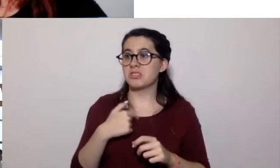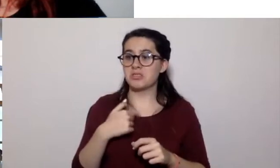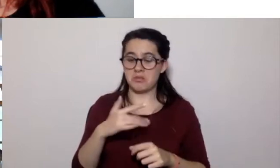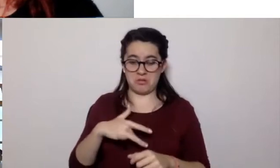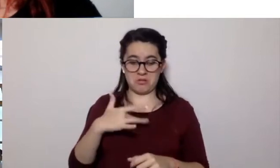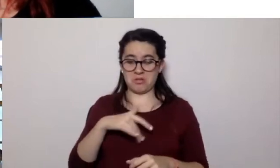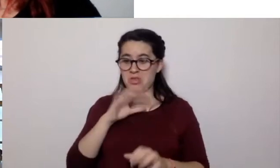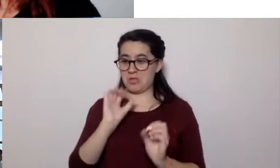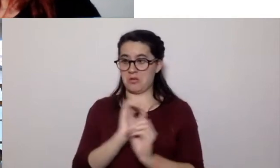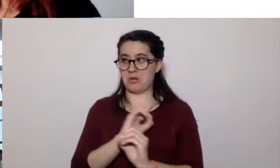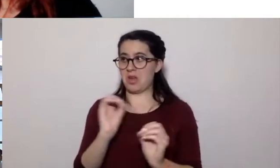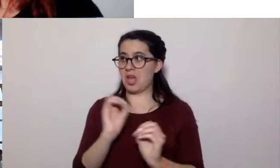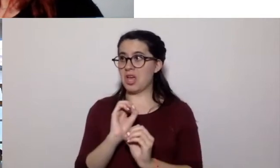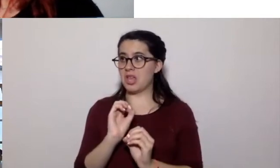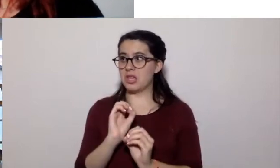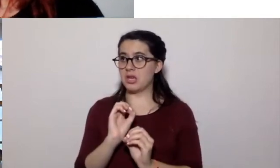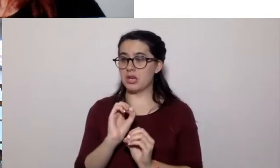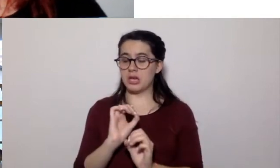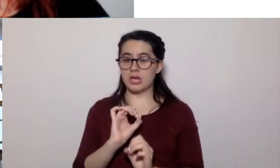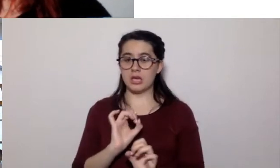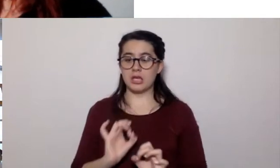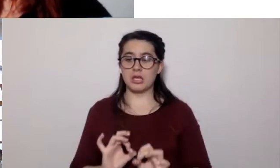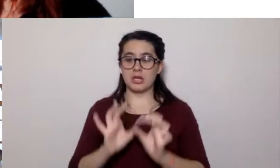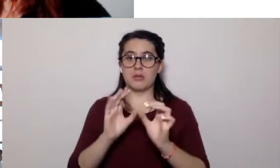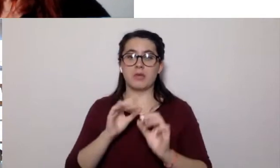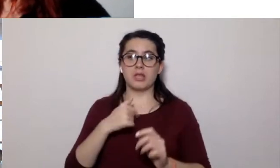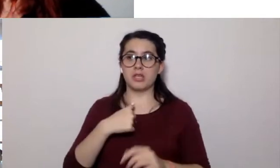¿O qué pasaría si